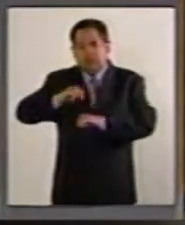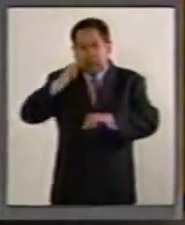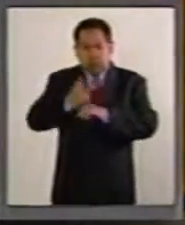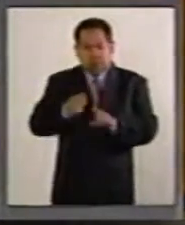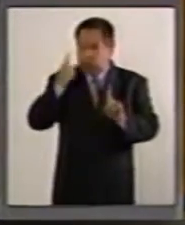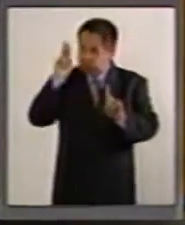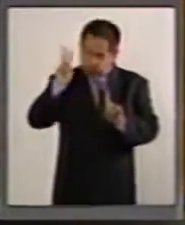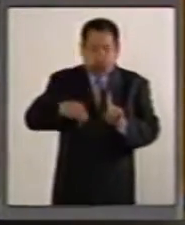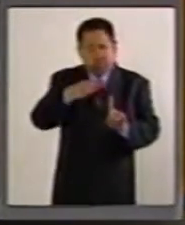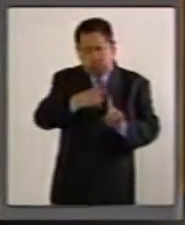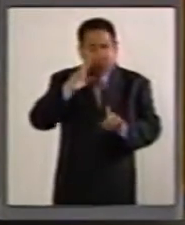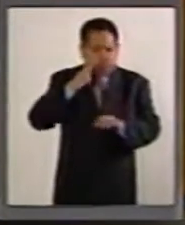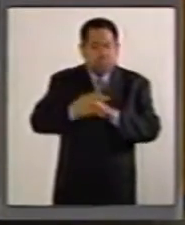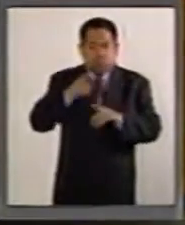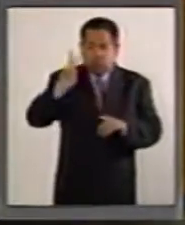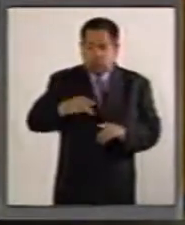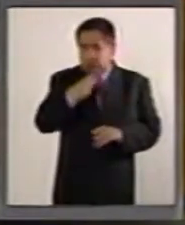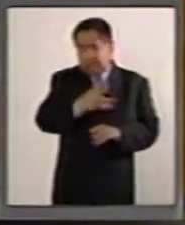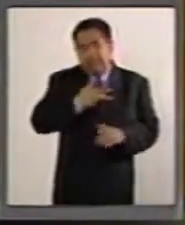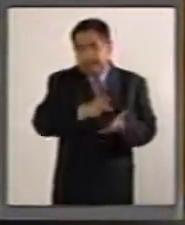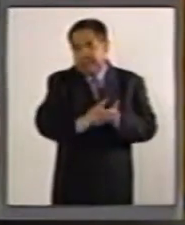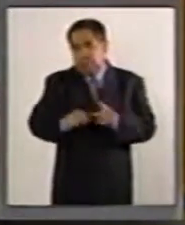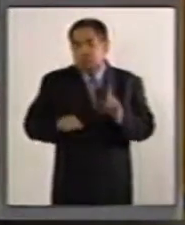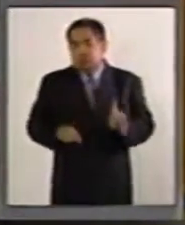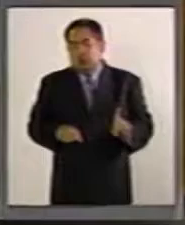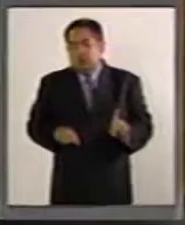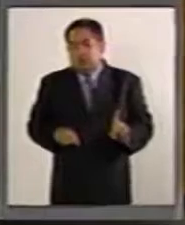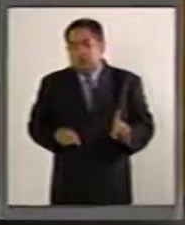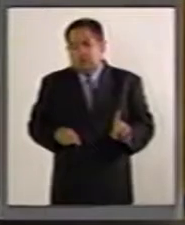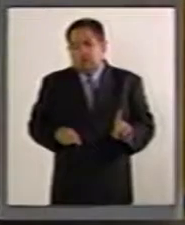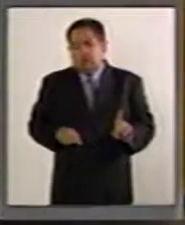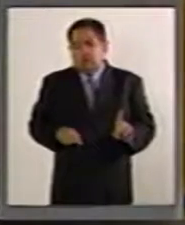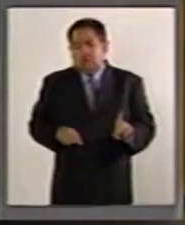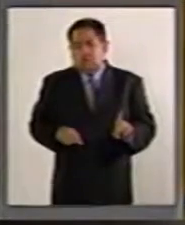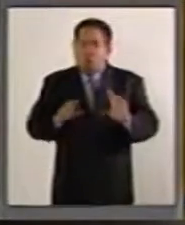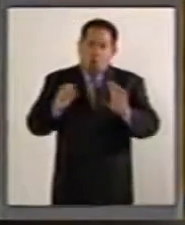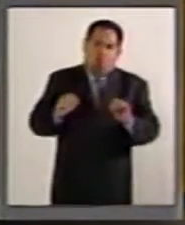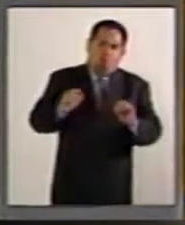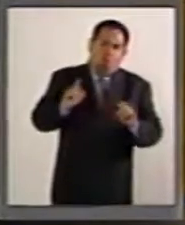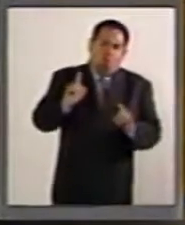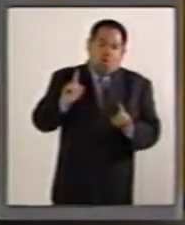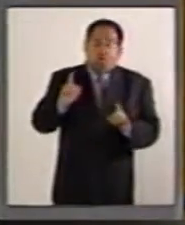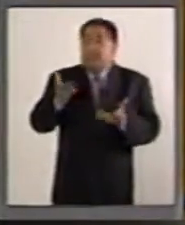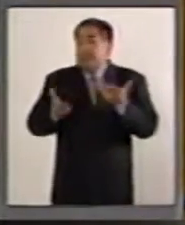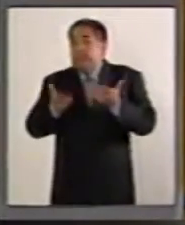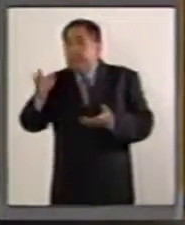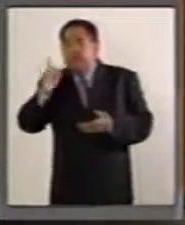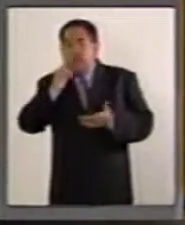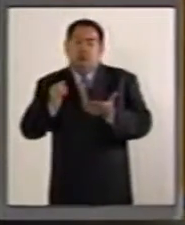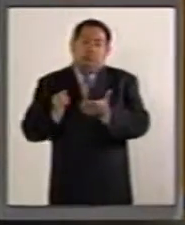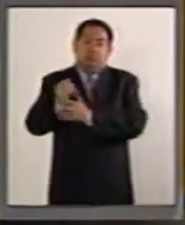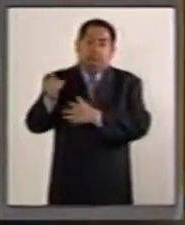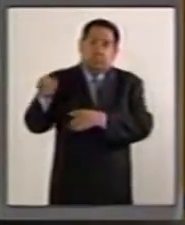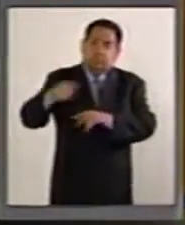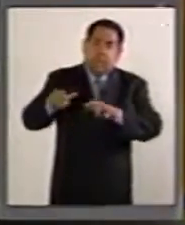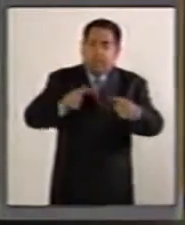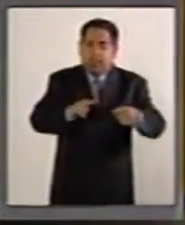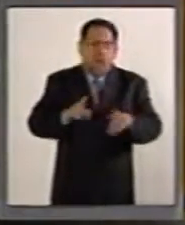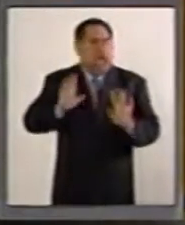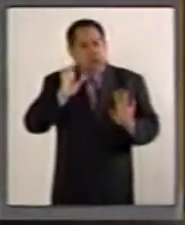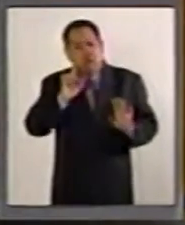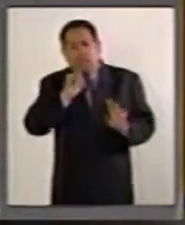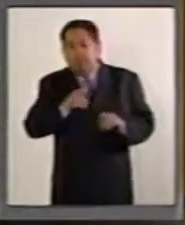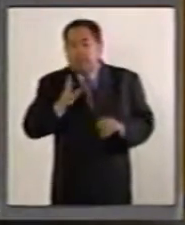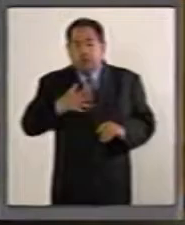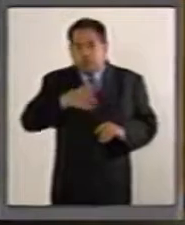derecho. Al titular del derecho. Él, o a la titular del derecho, en caso de que corrigiera la sala. Pero a mí me